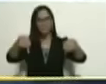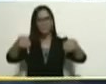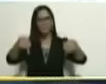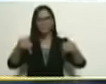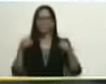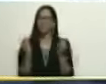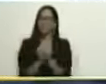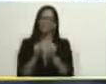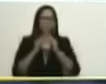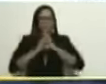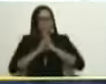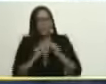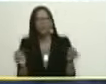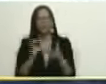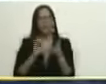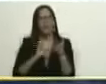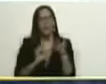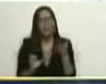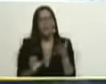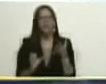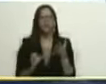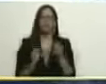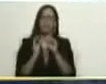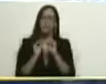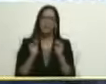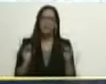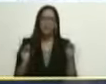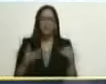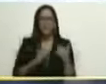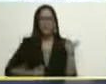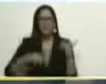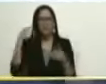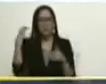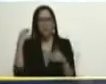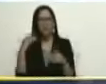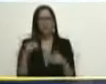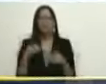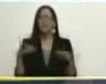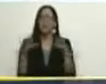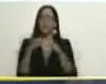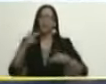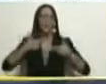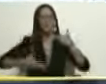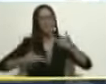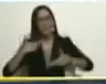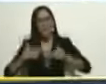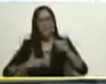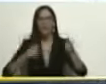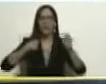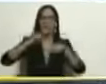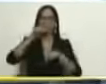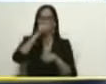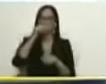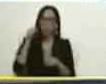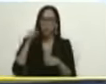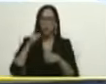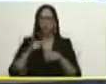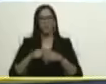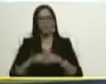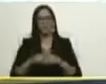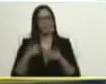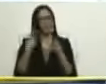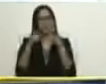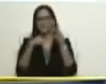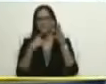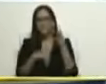todos los componentes que denunció el presidente Petro, de las bandas criminales, del narcotráfico,